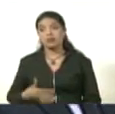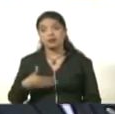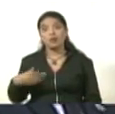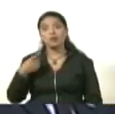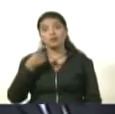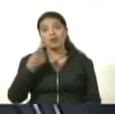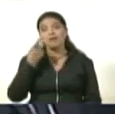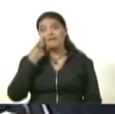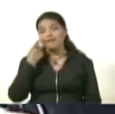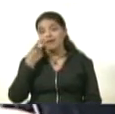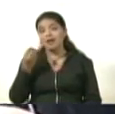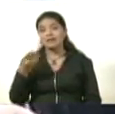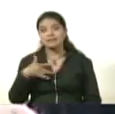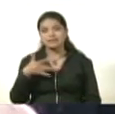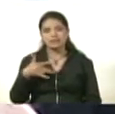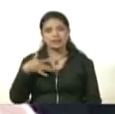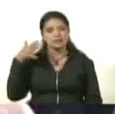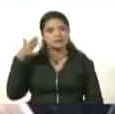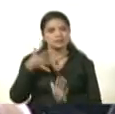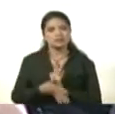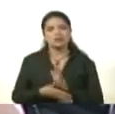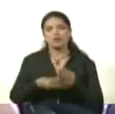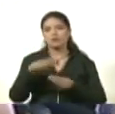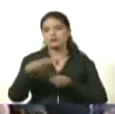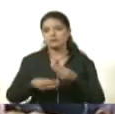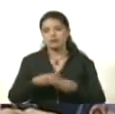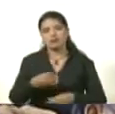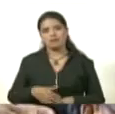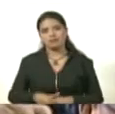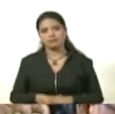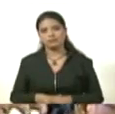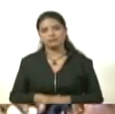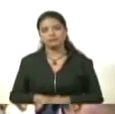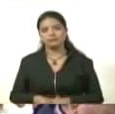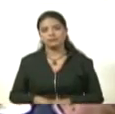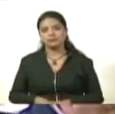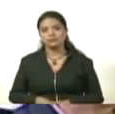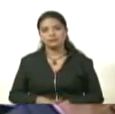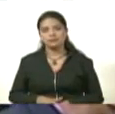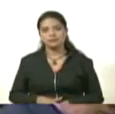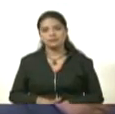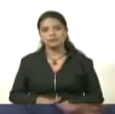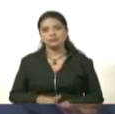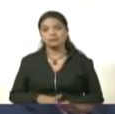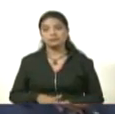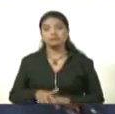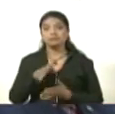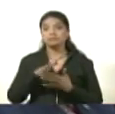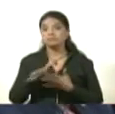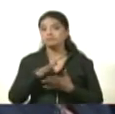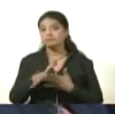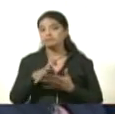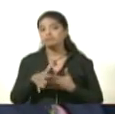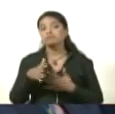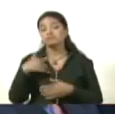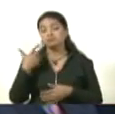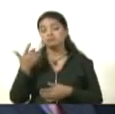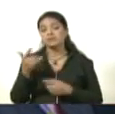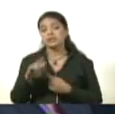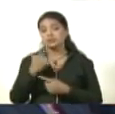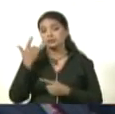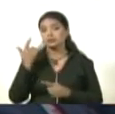sientan la magnitud del crimen cometido y lo que hubiera podido ocurrir si hubiera tenido